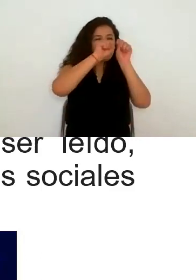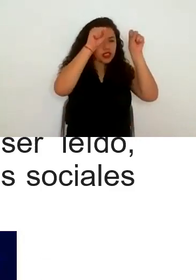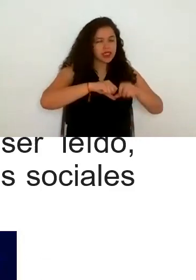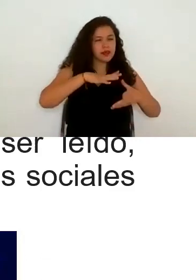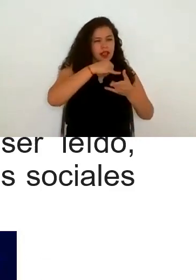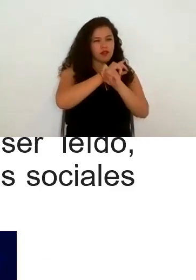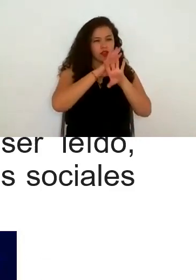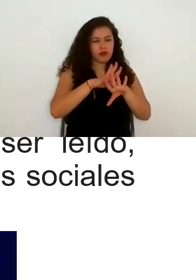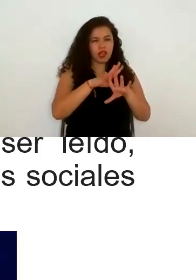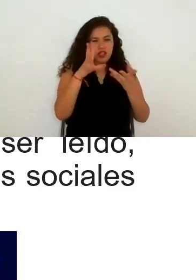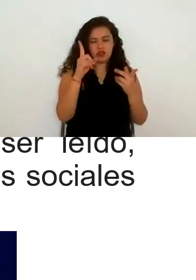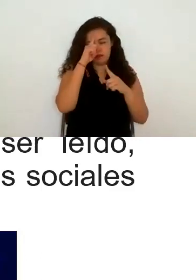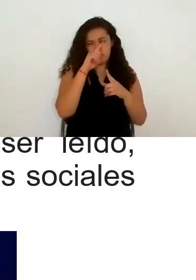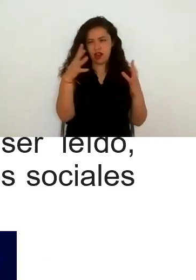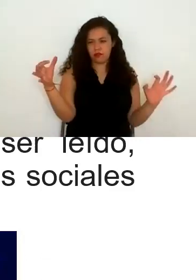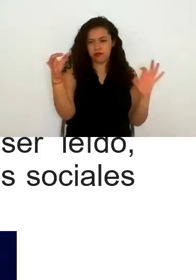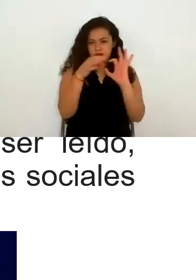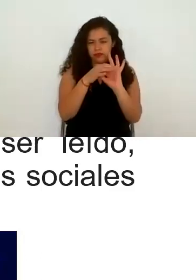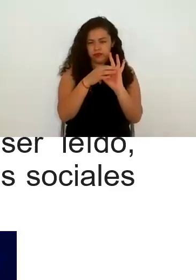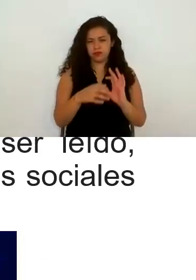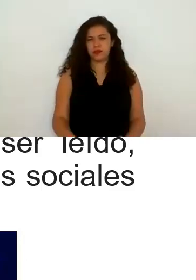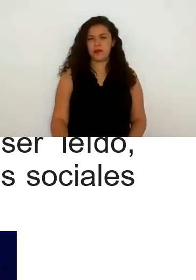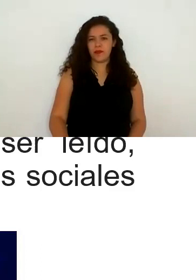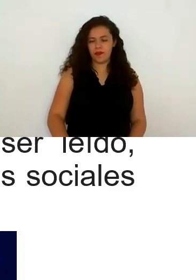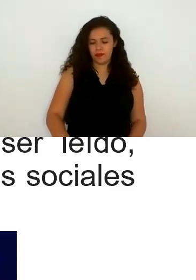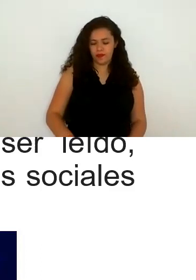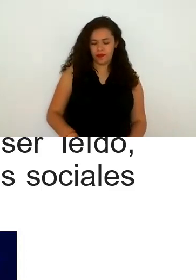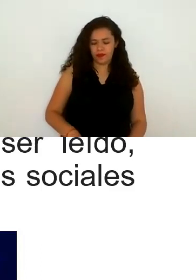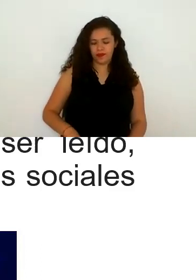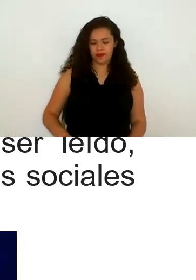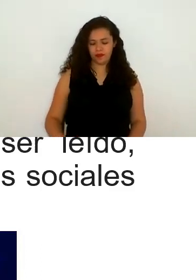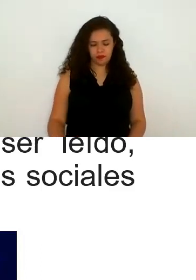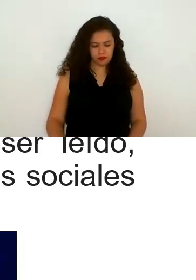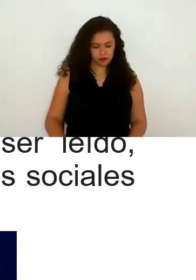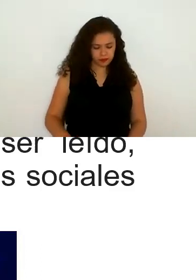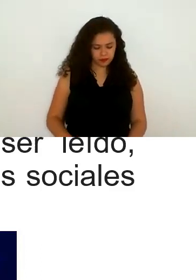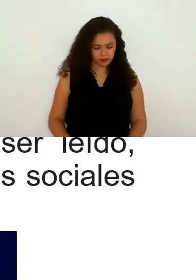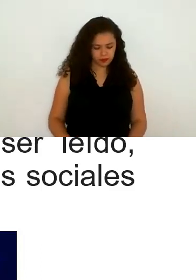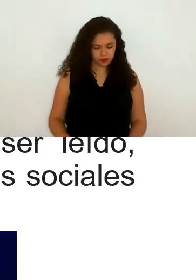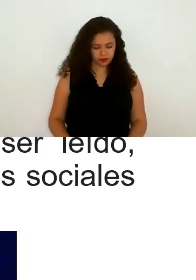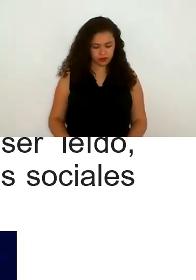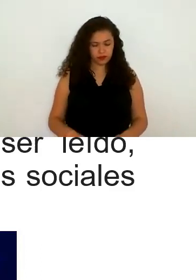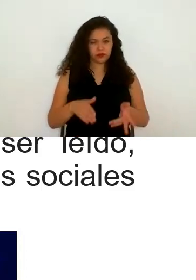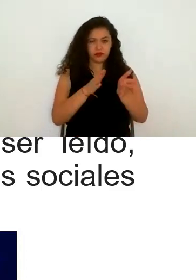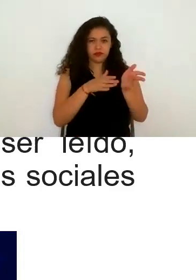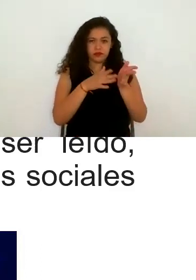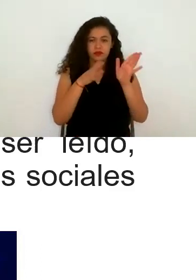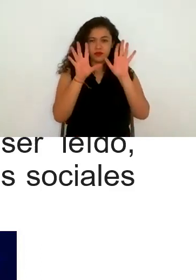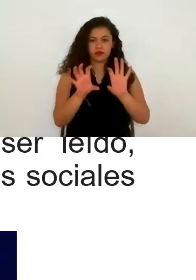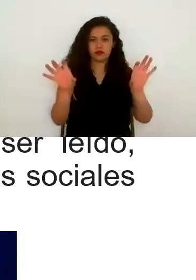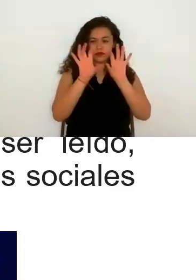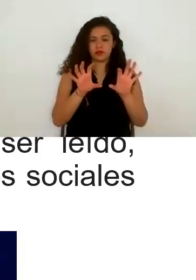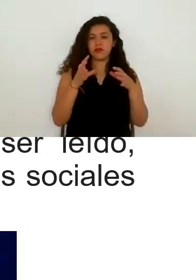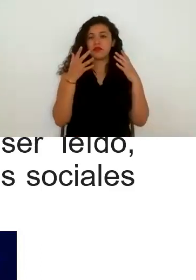vamos generando a través de estos dispositivos electrónicos. Ahora, un documento electrónico podemos decir que es